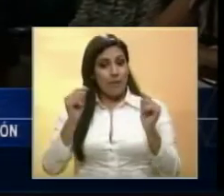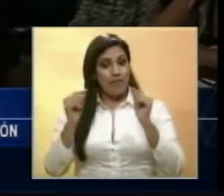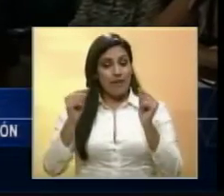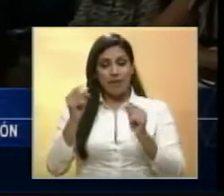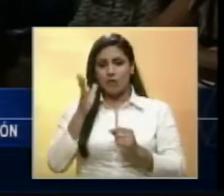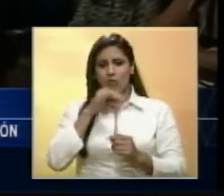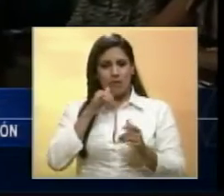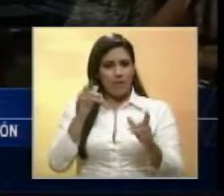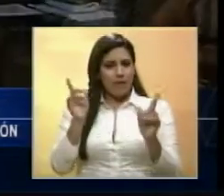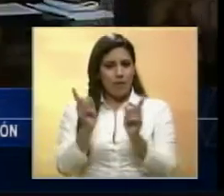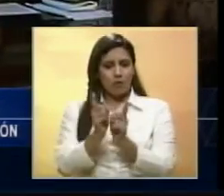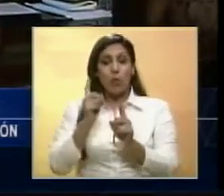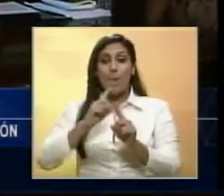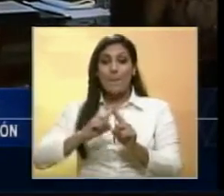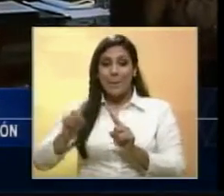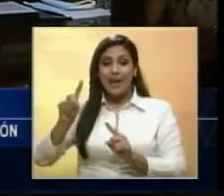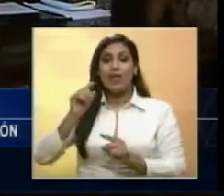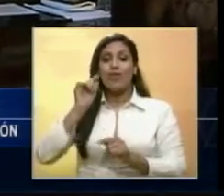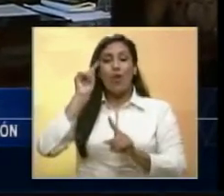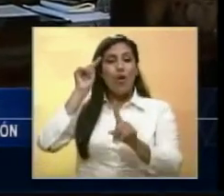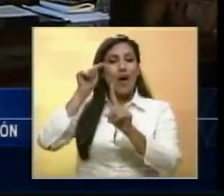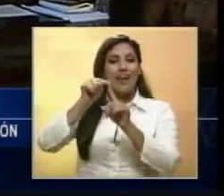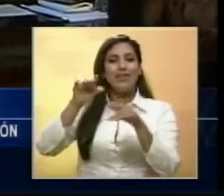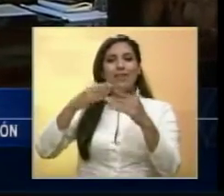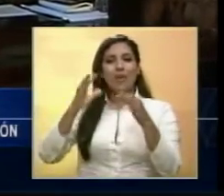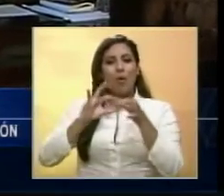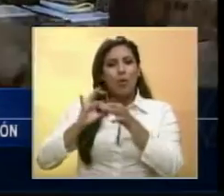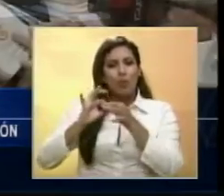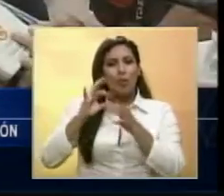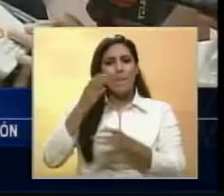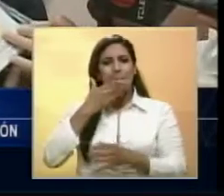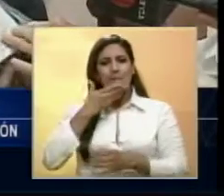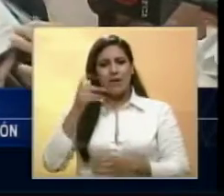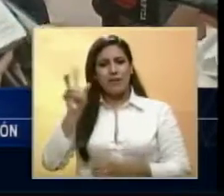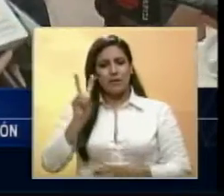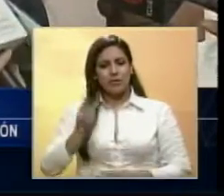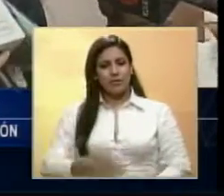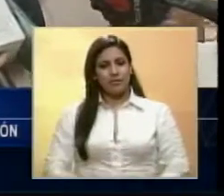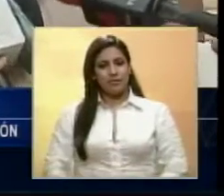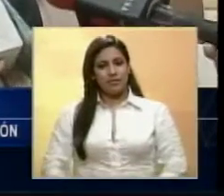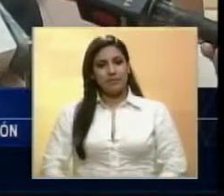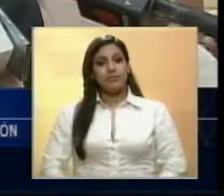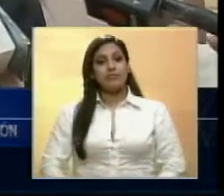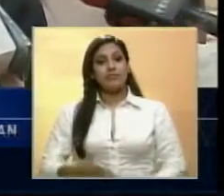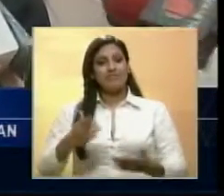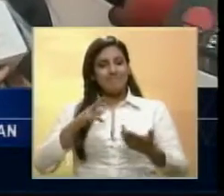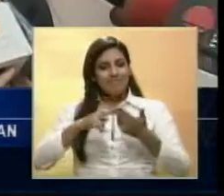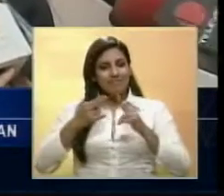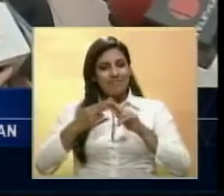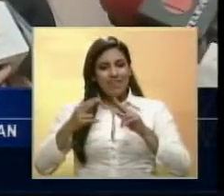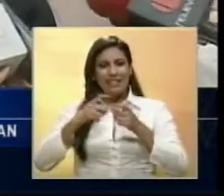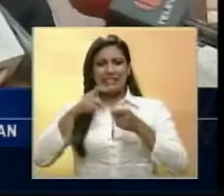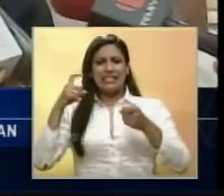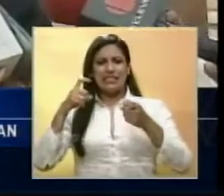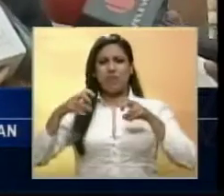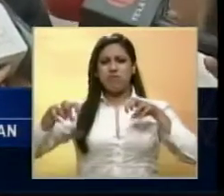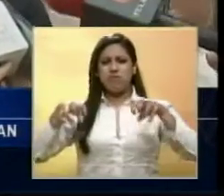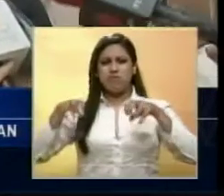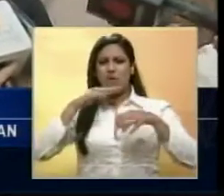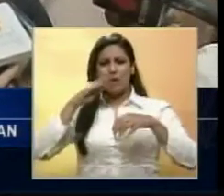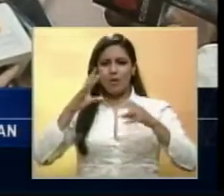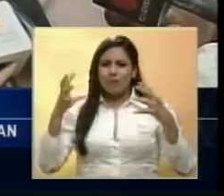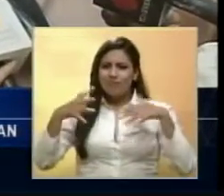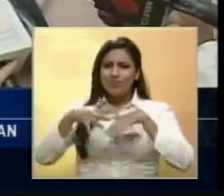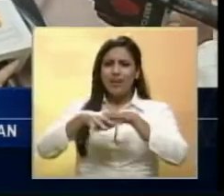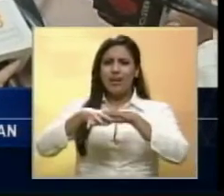instrumento jurídico, pero insistió en que el objetivo es lograr la unión de los venezolanos. Una reconciliación que debe partir del encuentro,